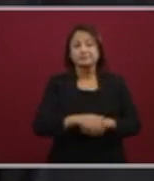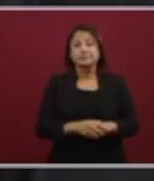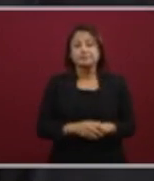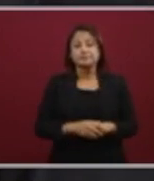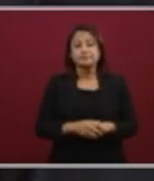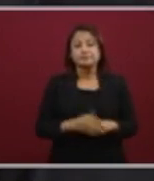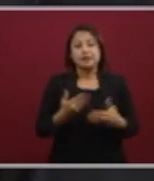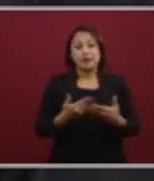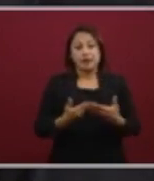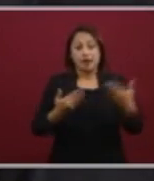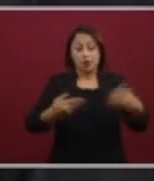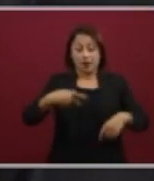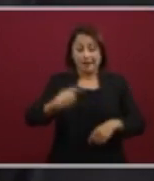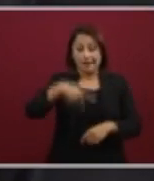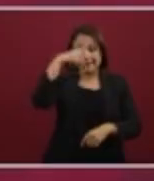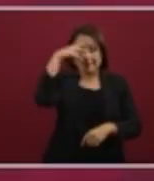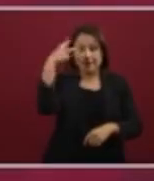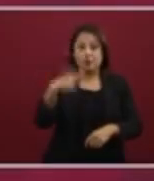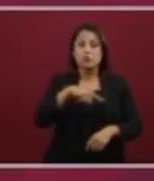Nosotros vamos a poder,